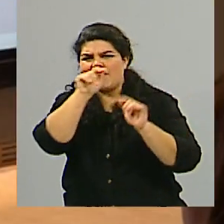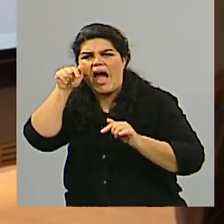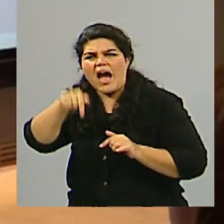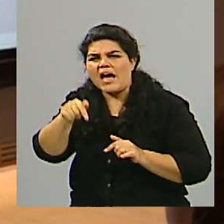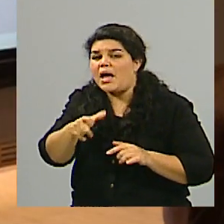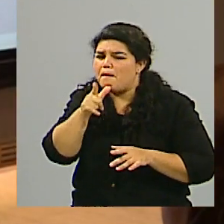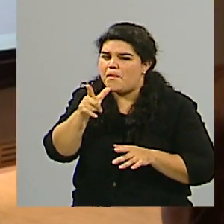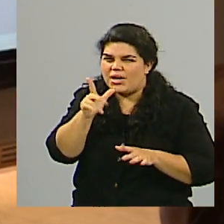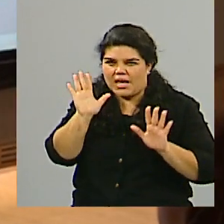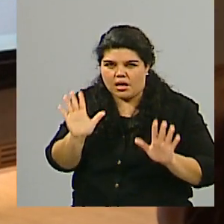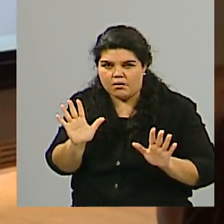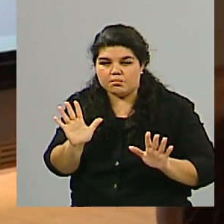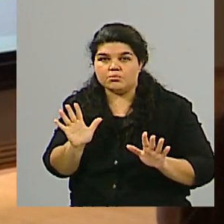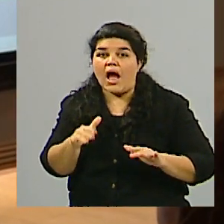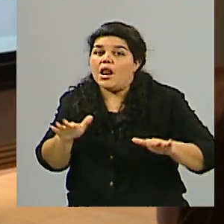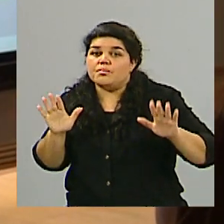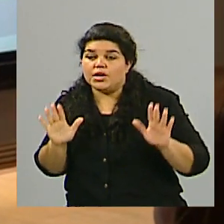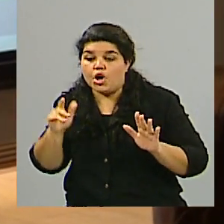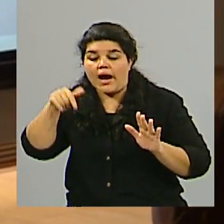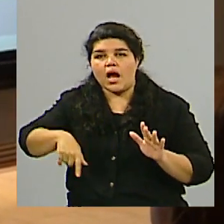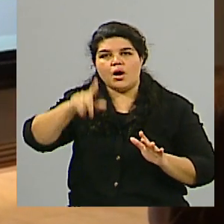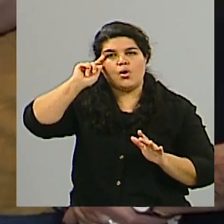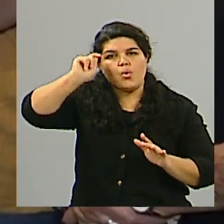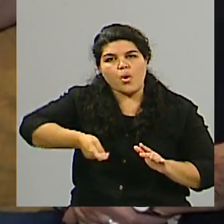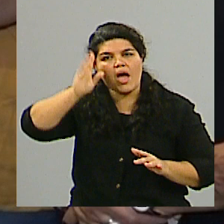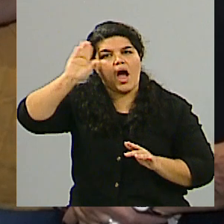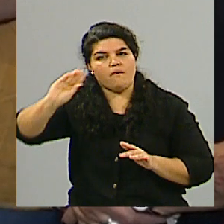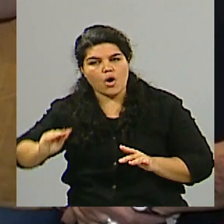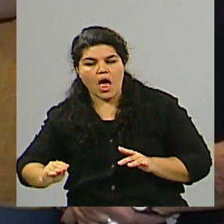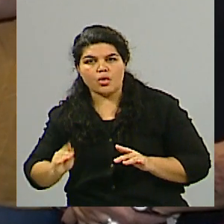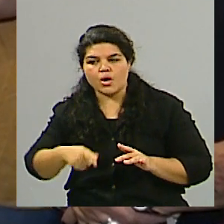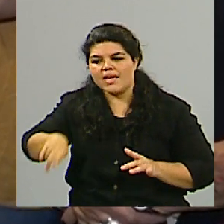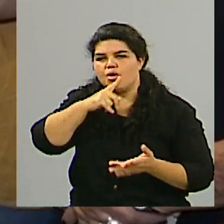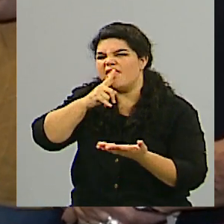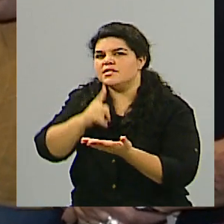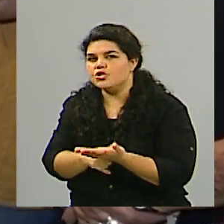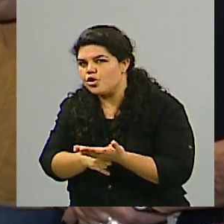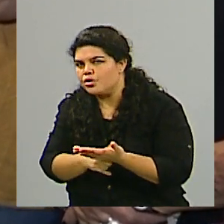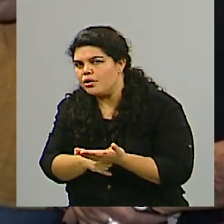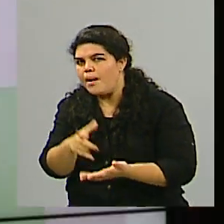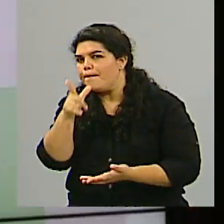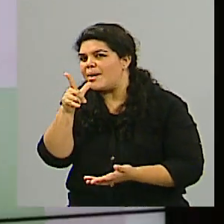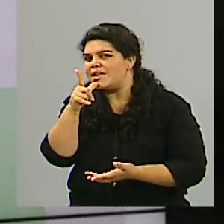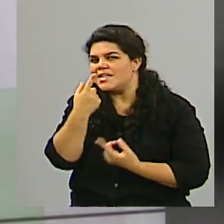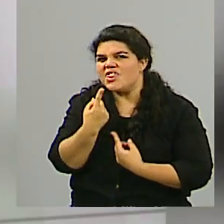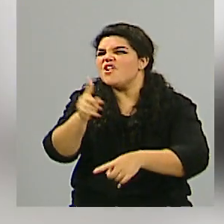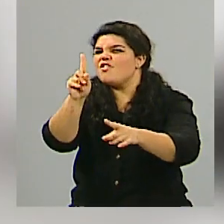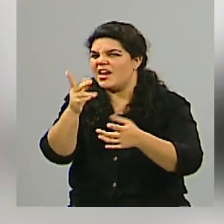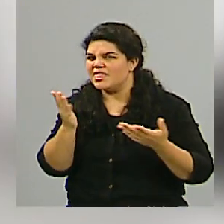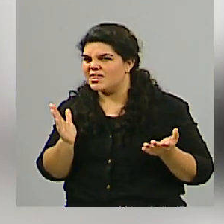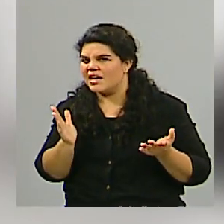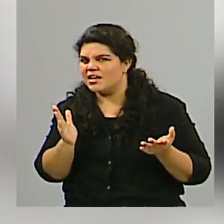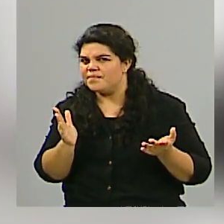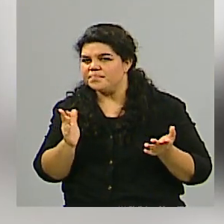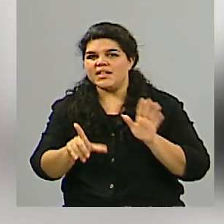a los jueces, a los abogados y a aquellas personas en toma de decisiones, ¿podría haber sido un fallo diferente? ¿Garantiza la